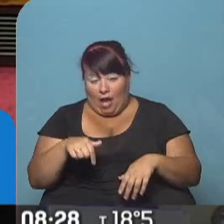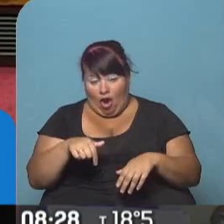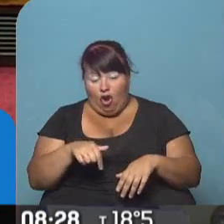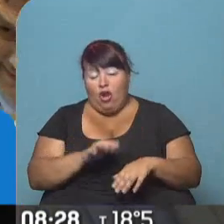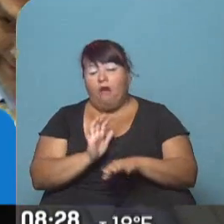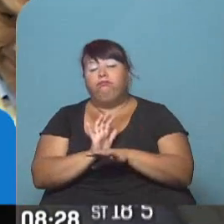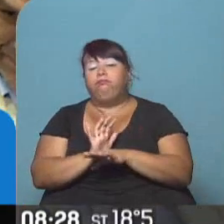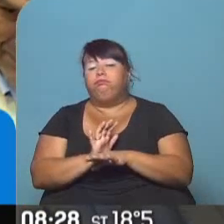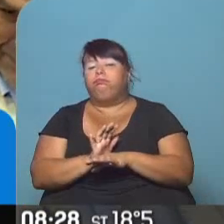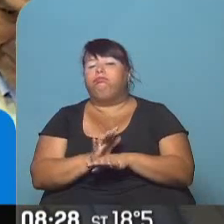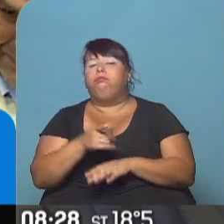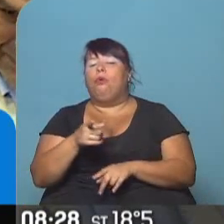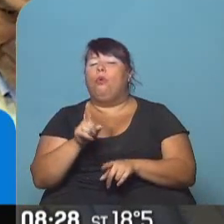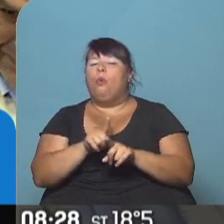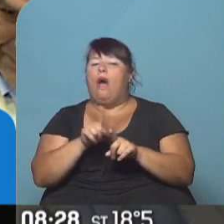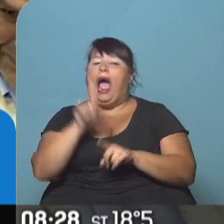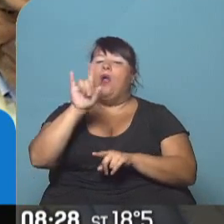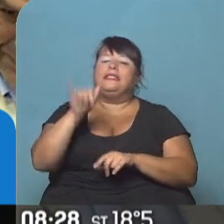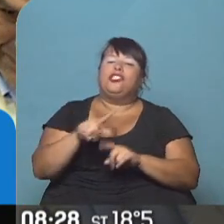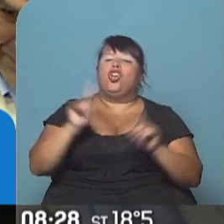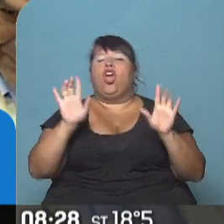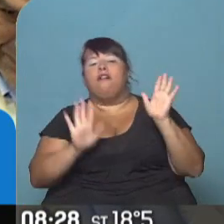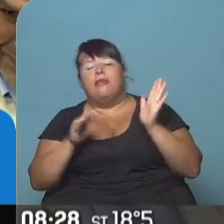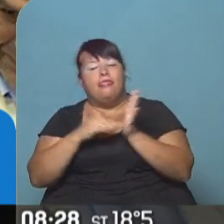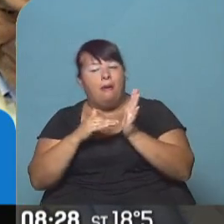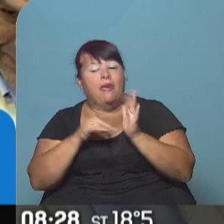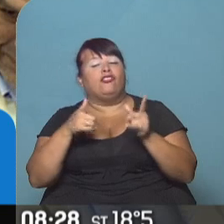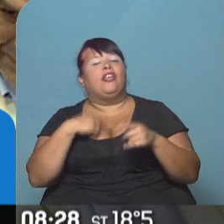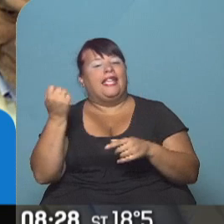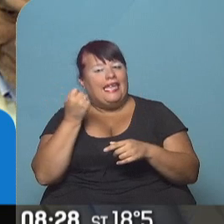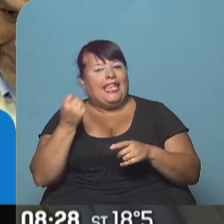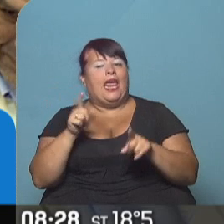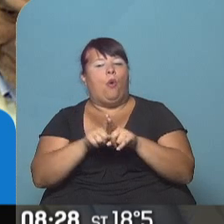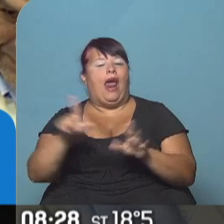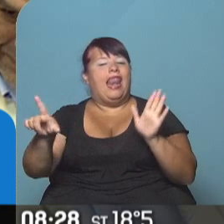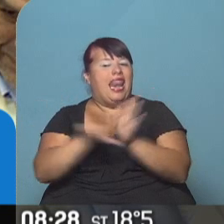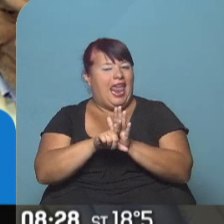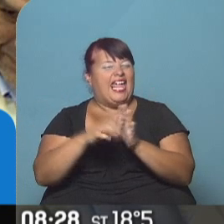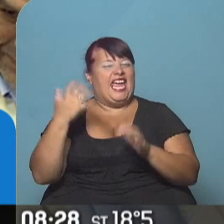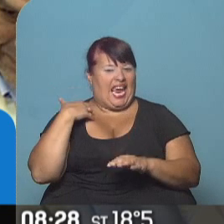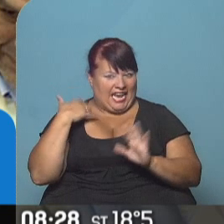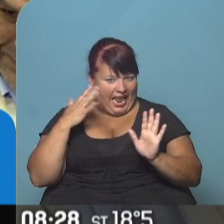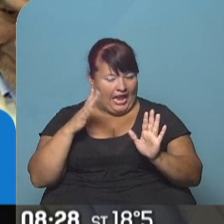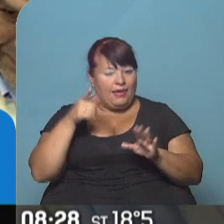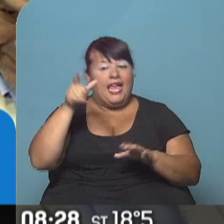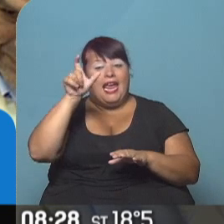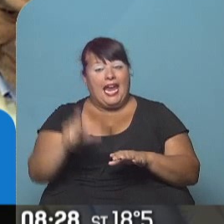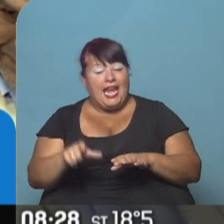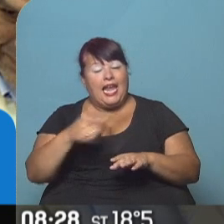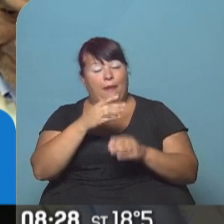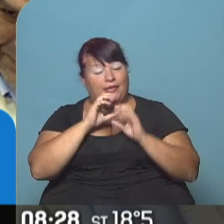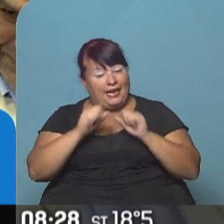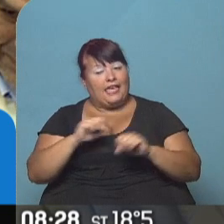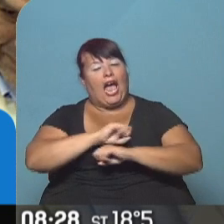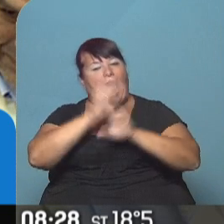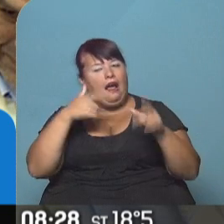que prácticamente funciona con excepciones, por eso lo queremos hacer como régimen general. El funcionario aclaró